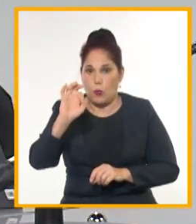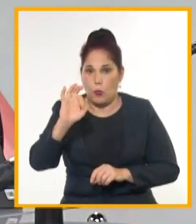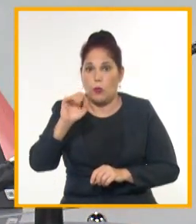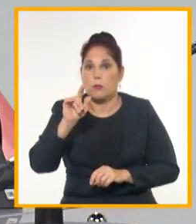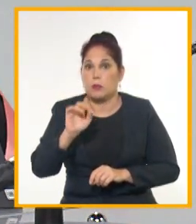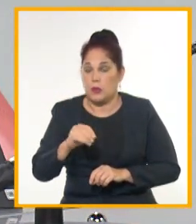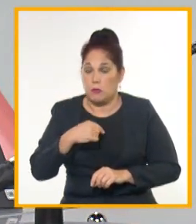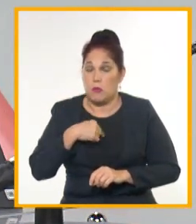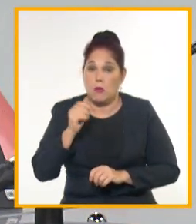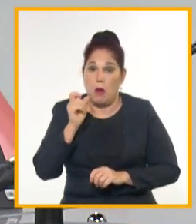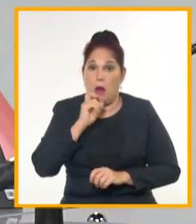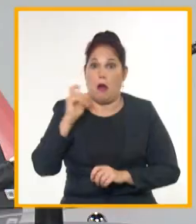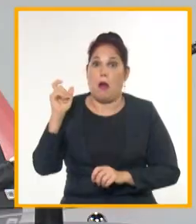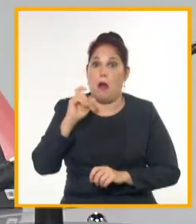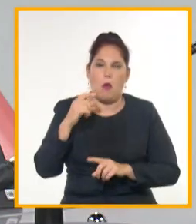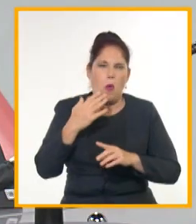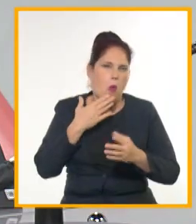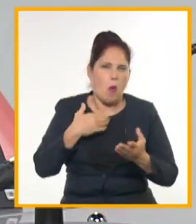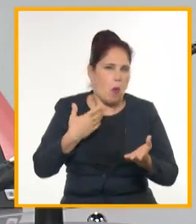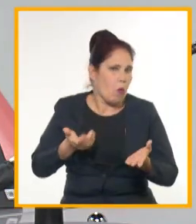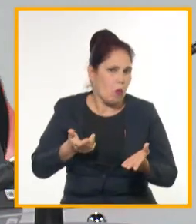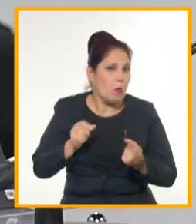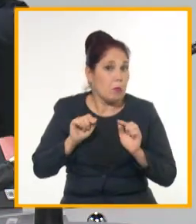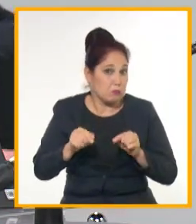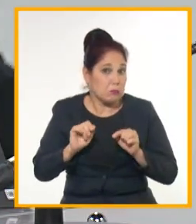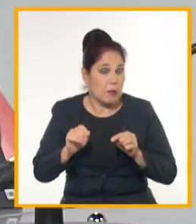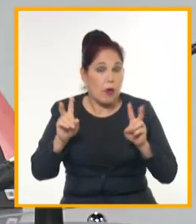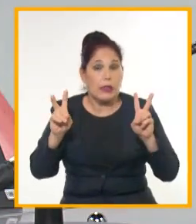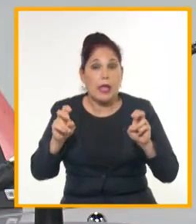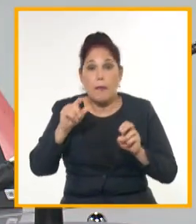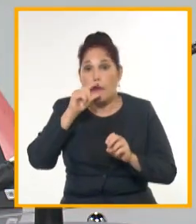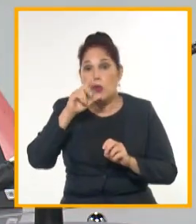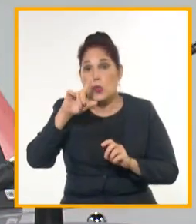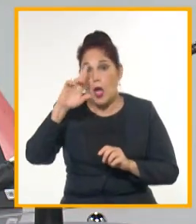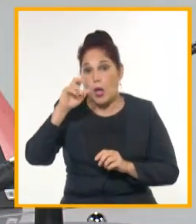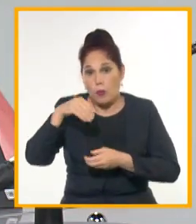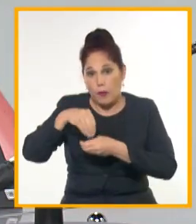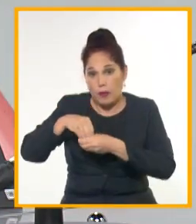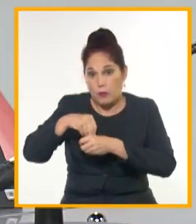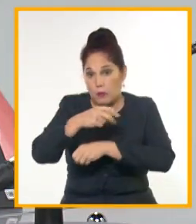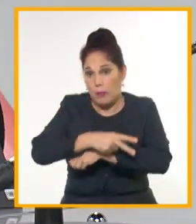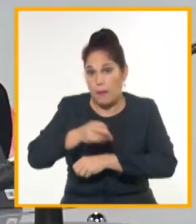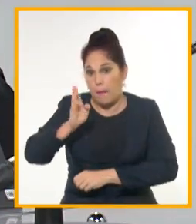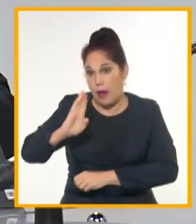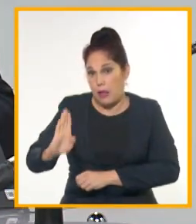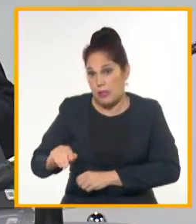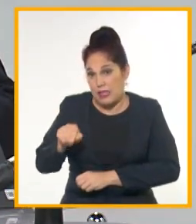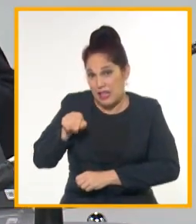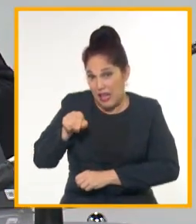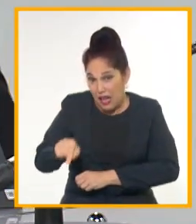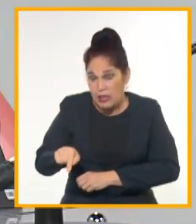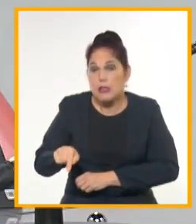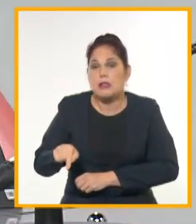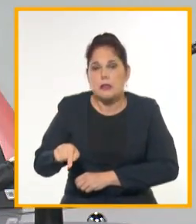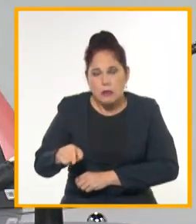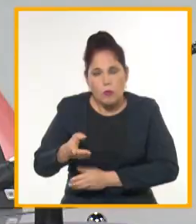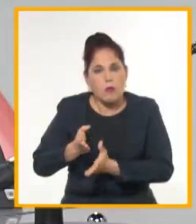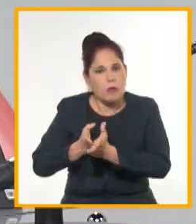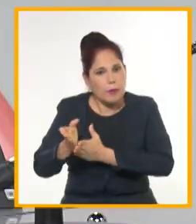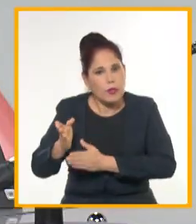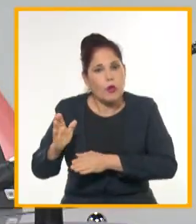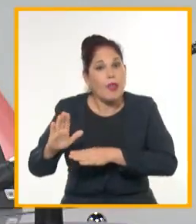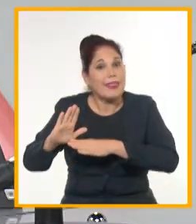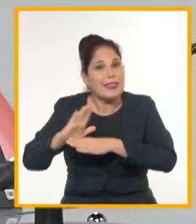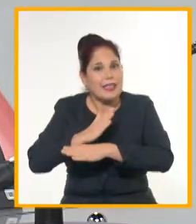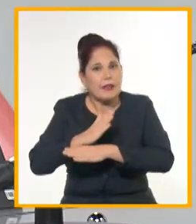llama mucho la atención cómo, el tema Bolsonaro en Brasil ha ido tomando quizás un camino muy diferente a lo que fue, por